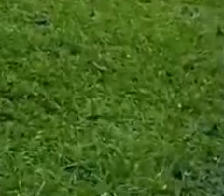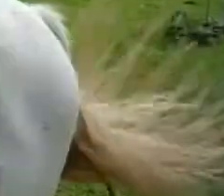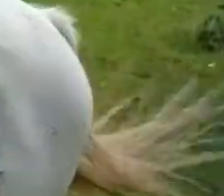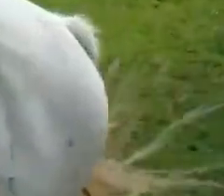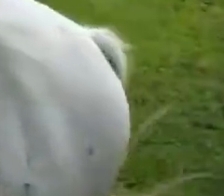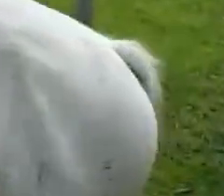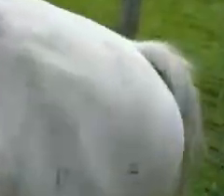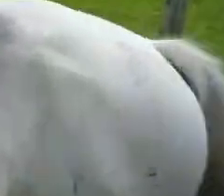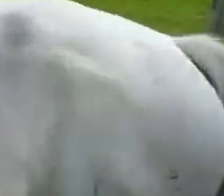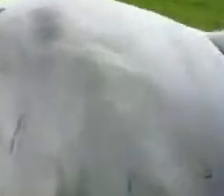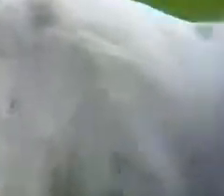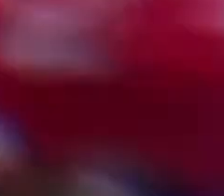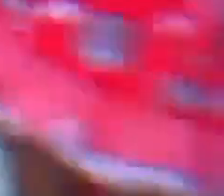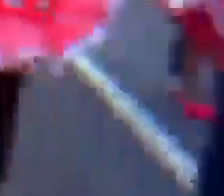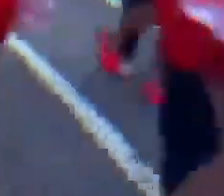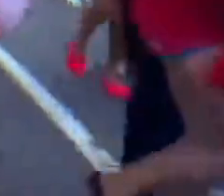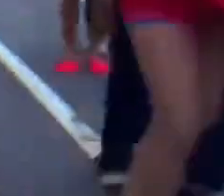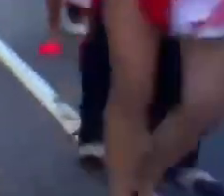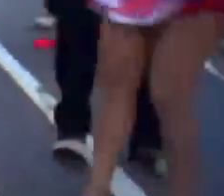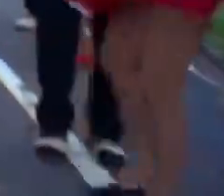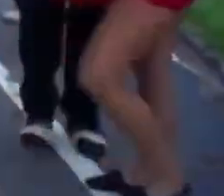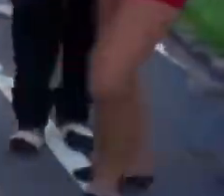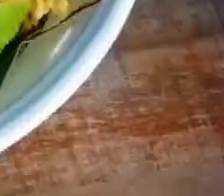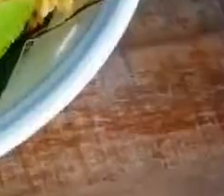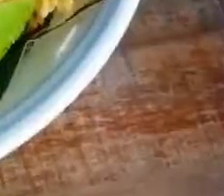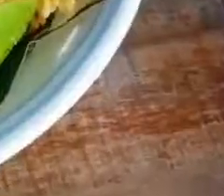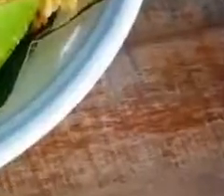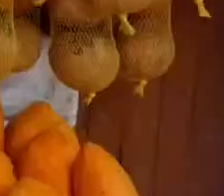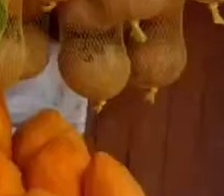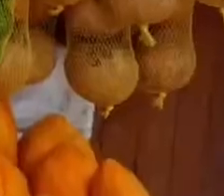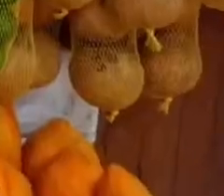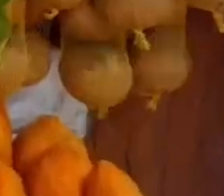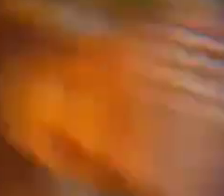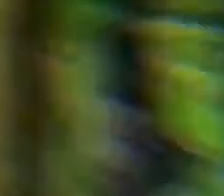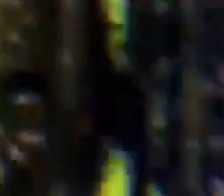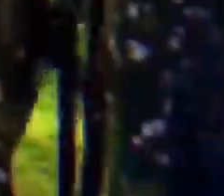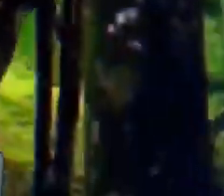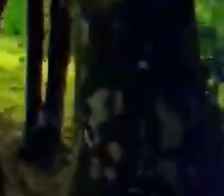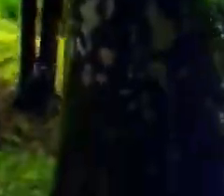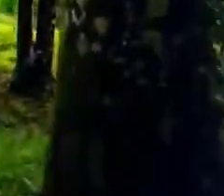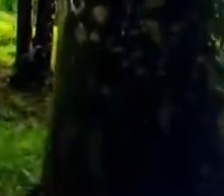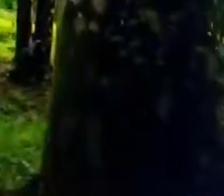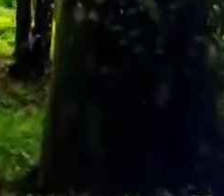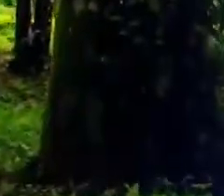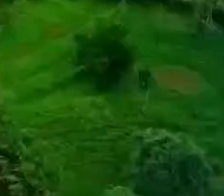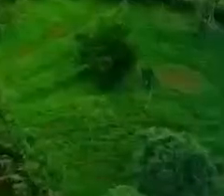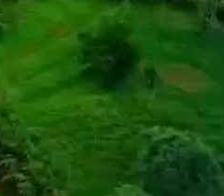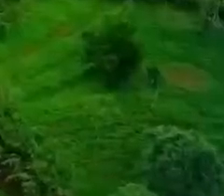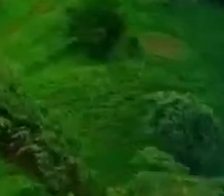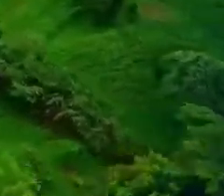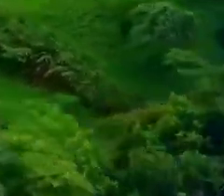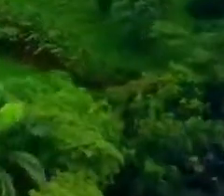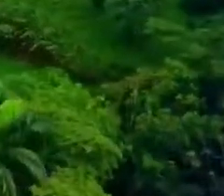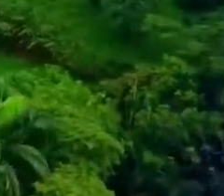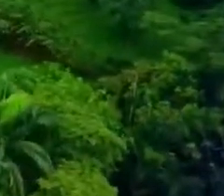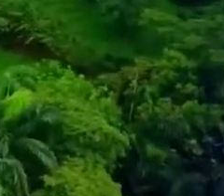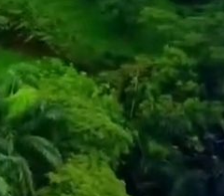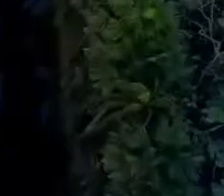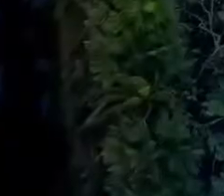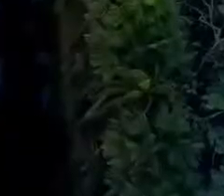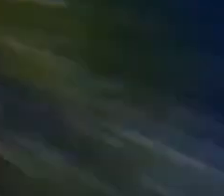de las faenas vespertinas. Disfruta sonidos y sabores de ambrosía, mitos y leyendas que se entretejen en